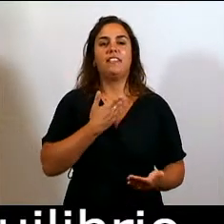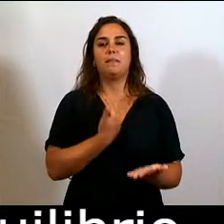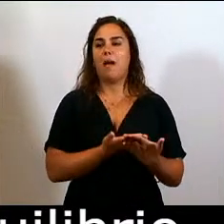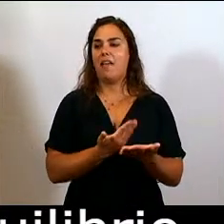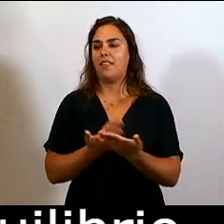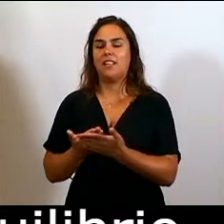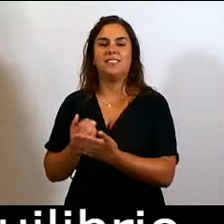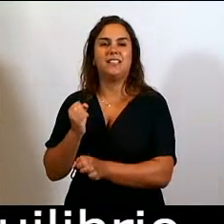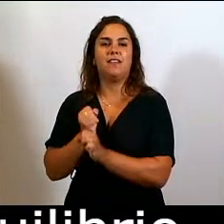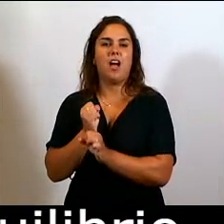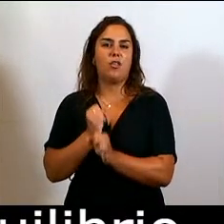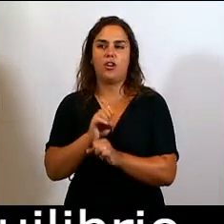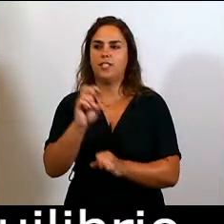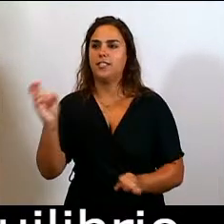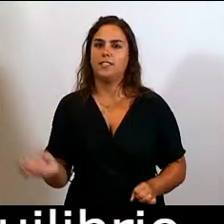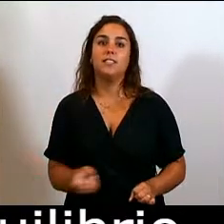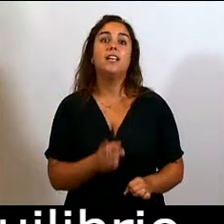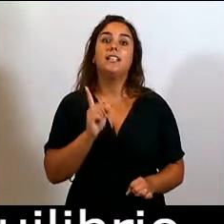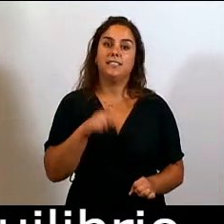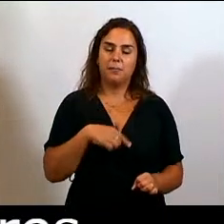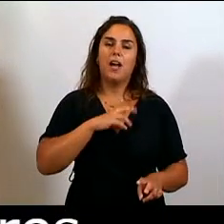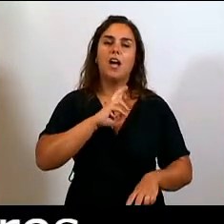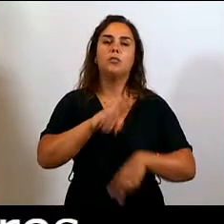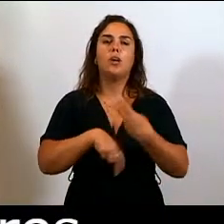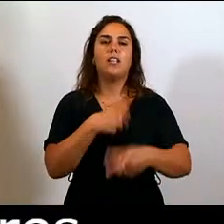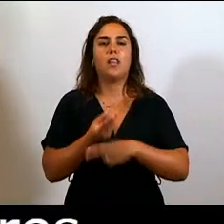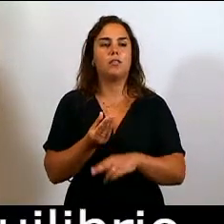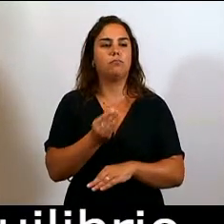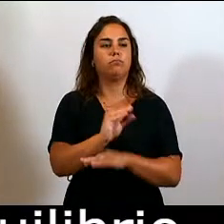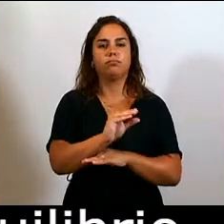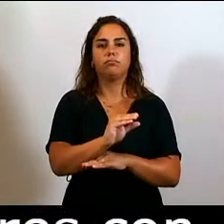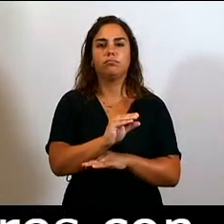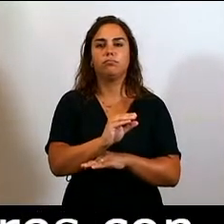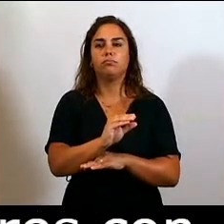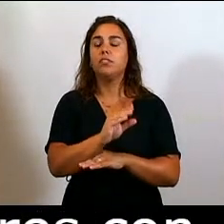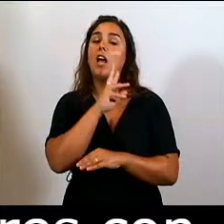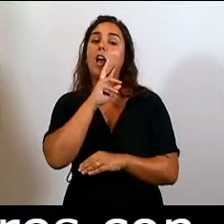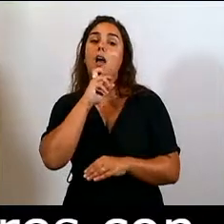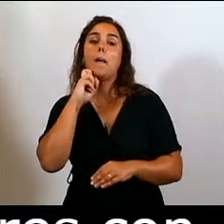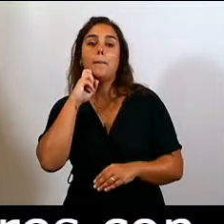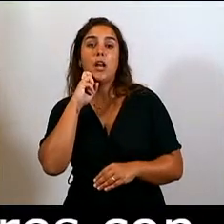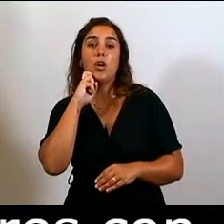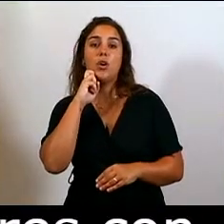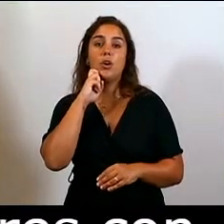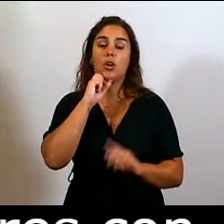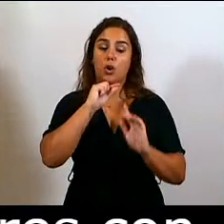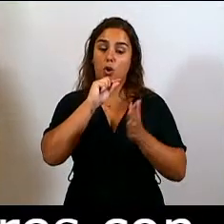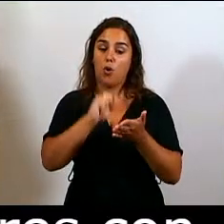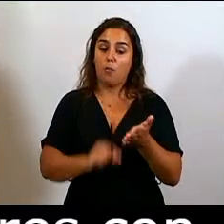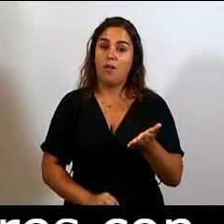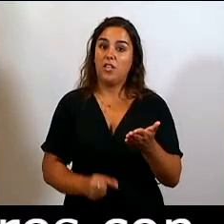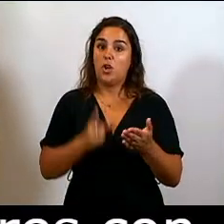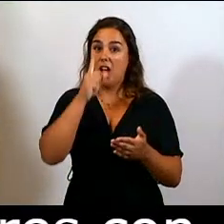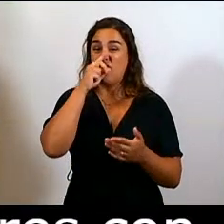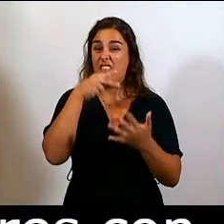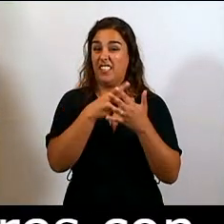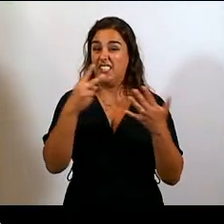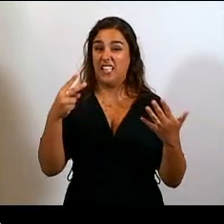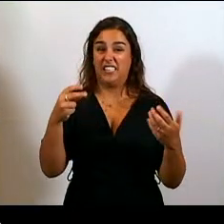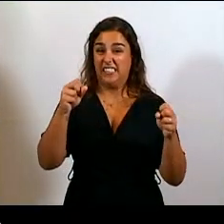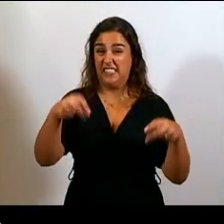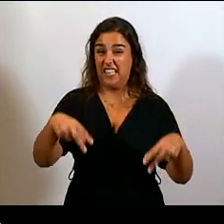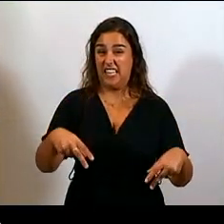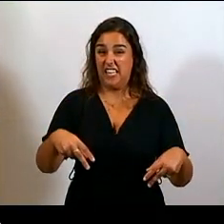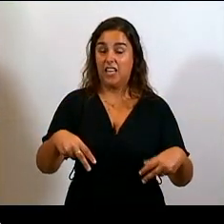los trabajadores, con actualizaciones retributivas no valoradas desde el último convenio del 17, así como